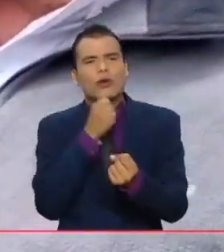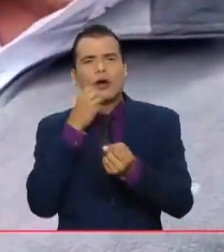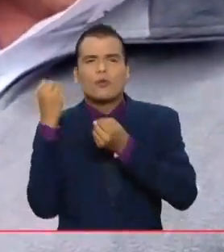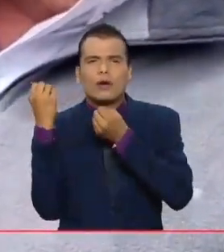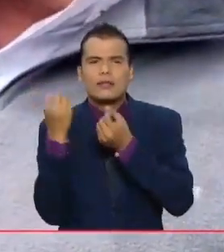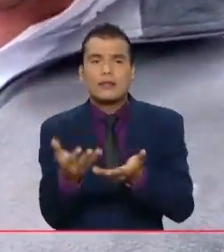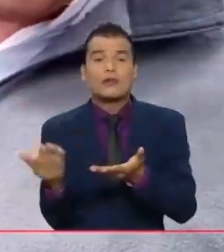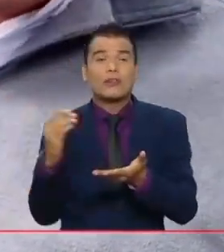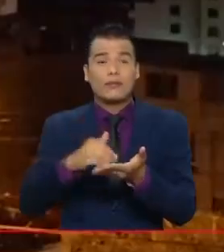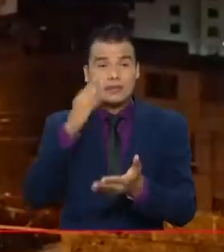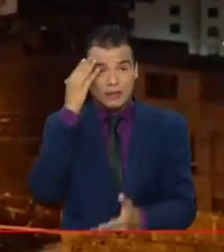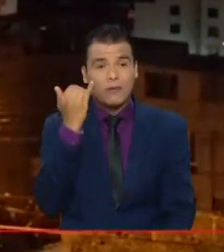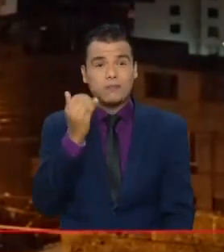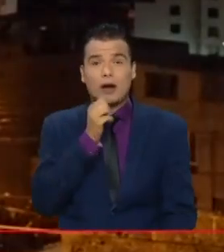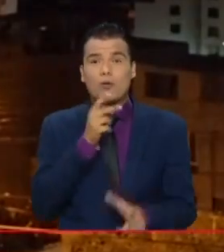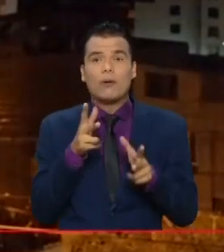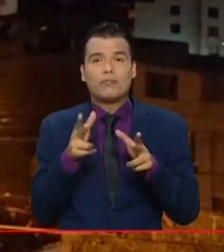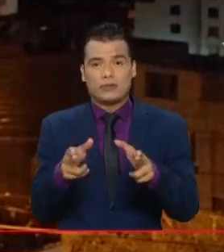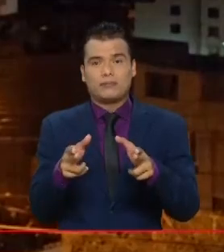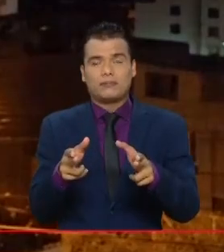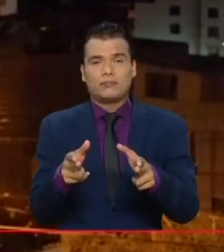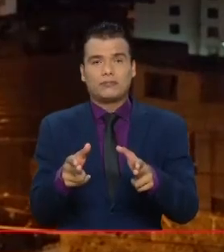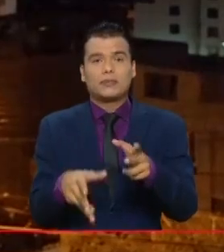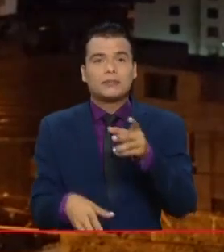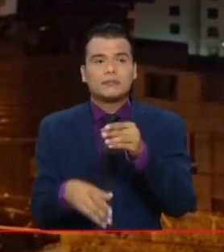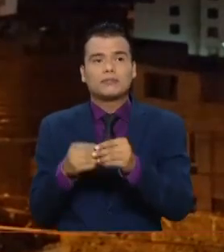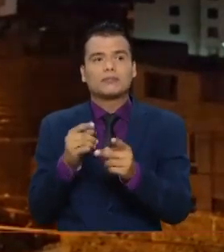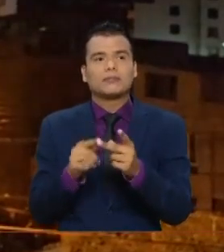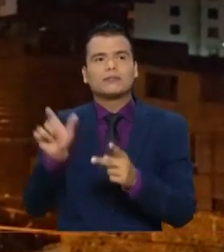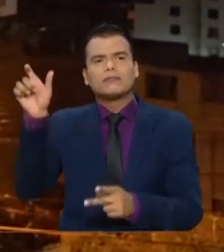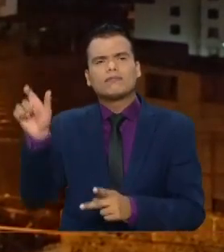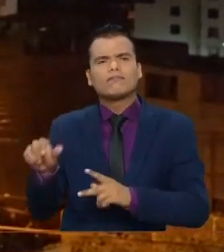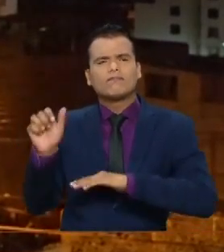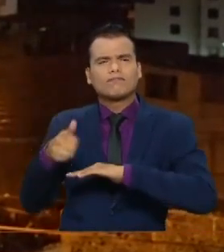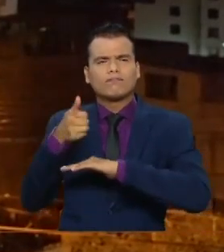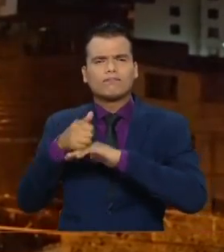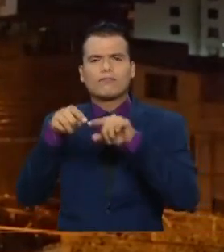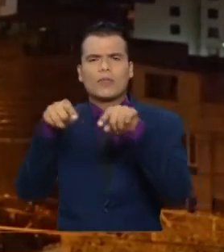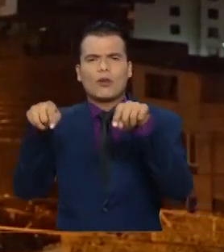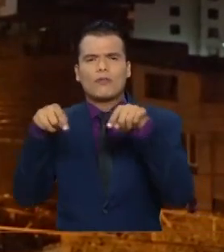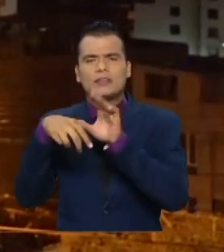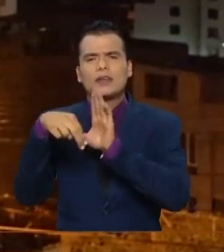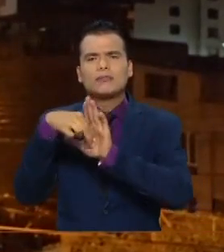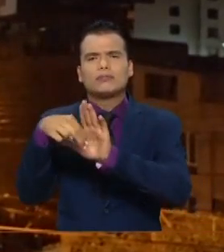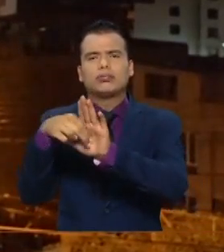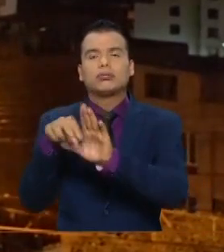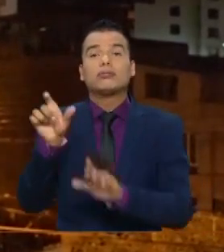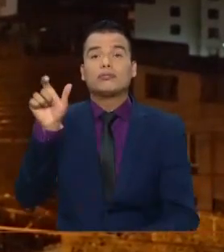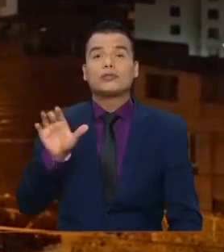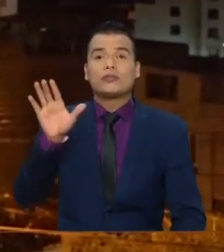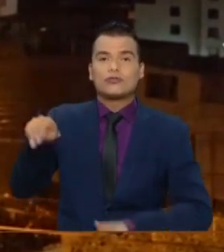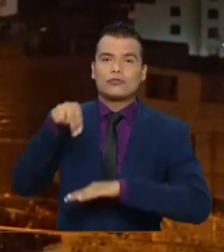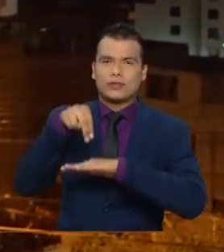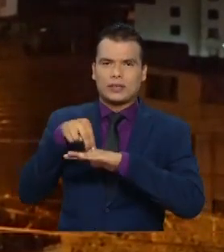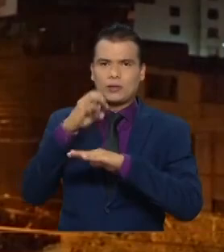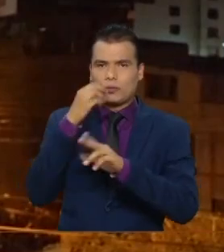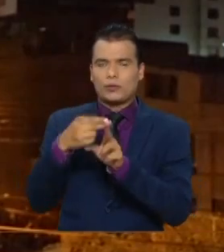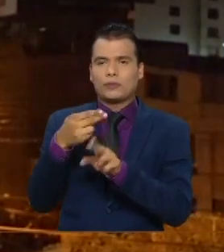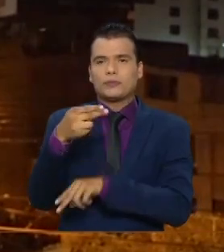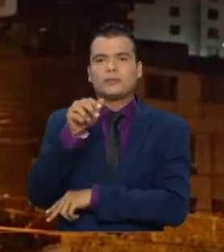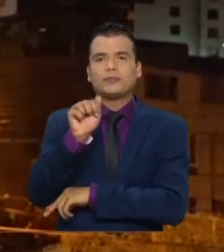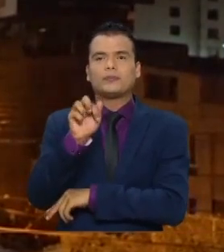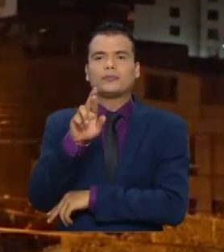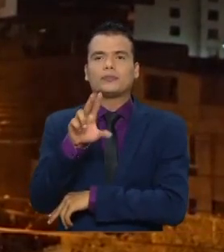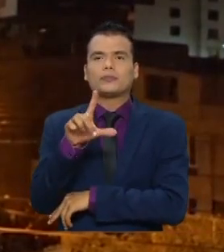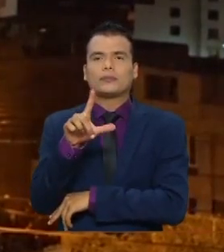que está suspendido. Por su parte, el director de la Oficina para la Atención del Riesgo en el departamento de Nariño, Jader Gaviria,